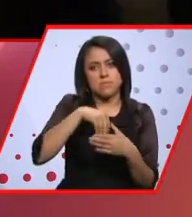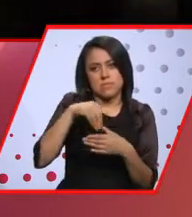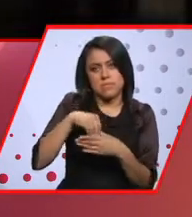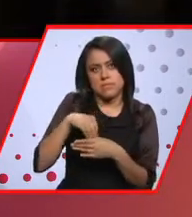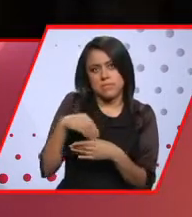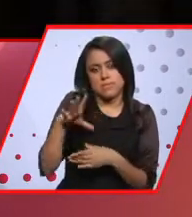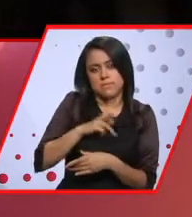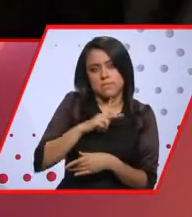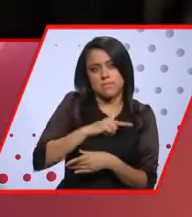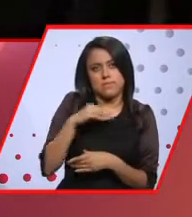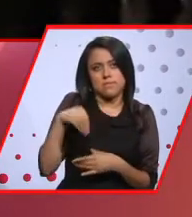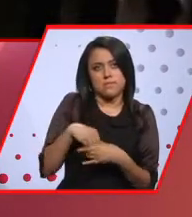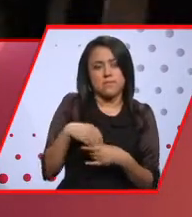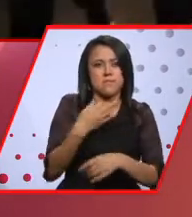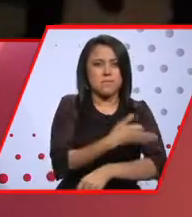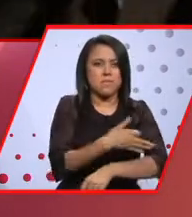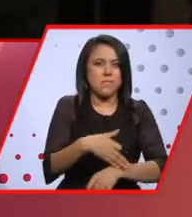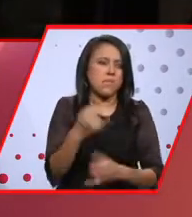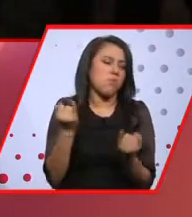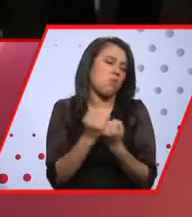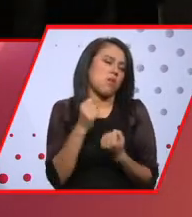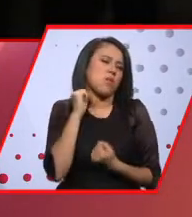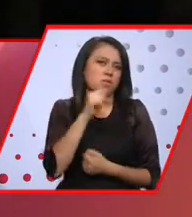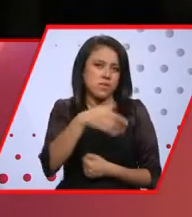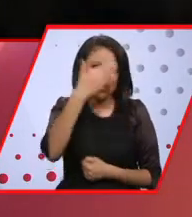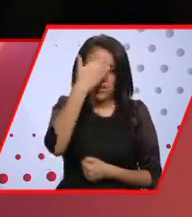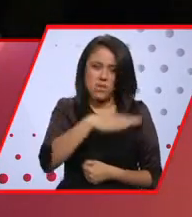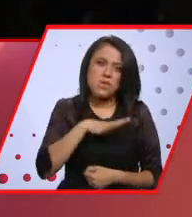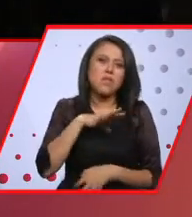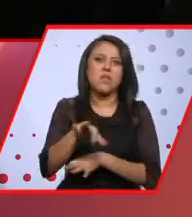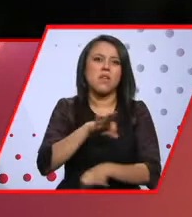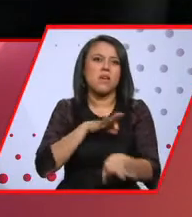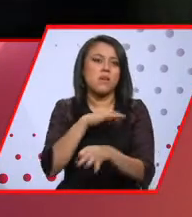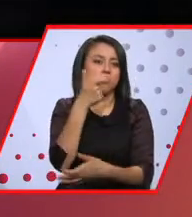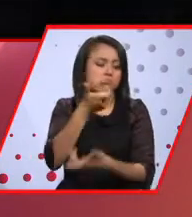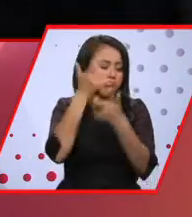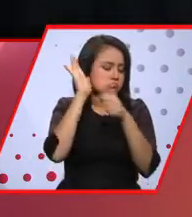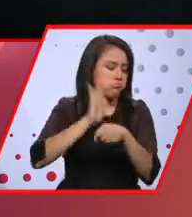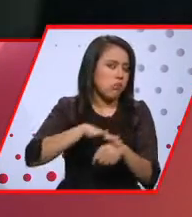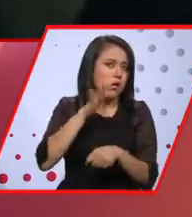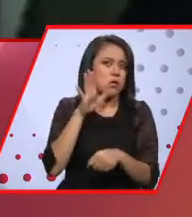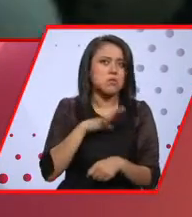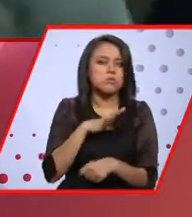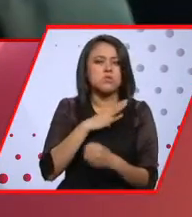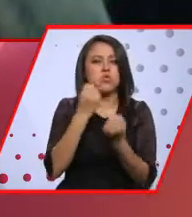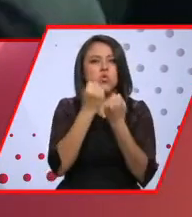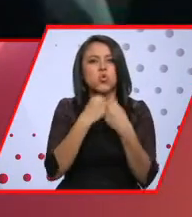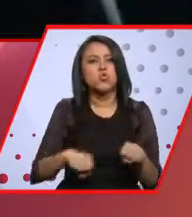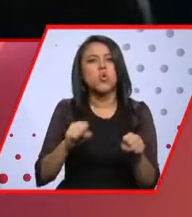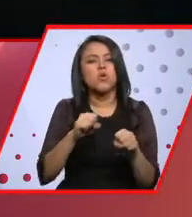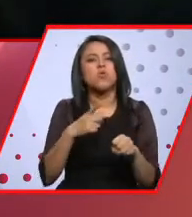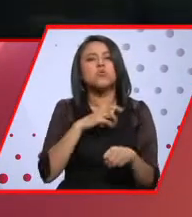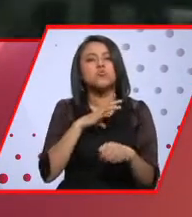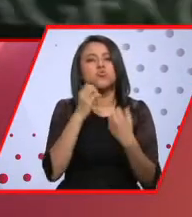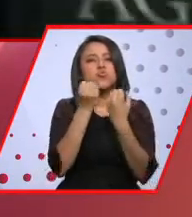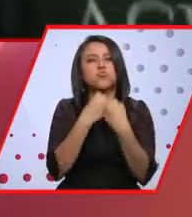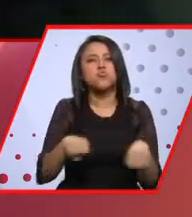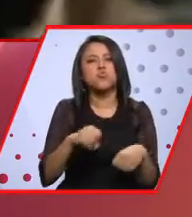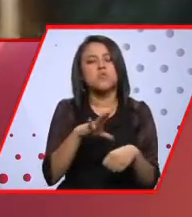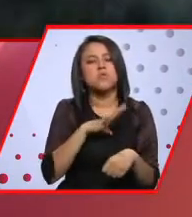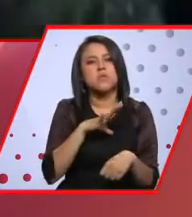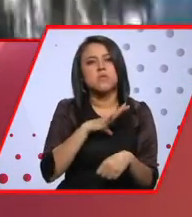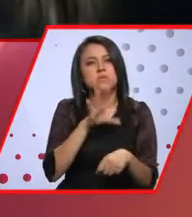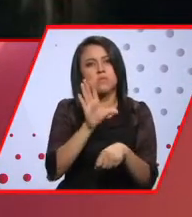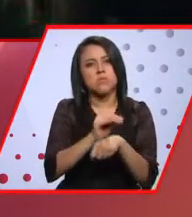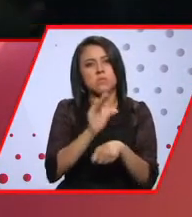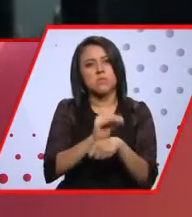que la familia va a seguir teniendo sin trabajar unos ingresos bárbaros. Los suegros del señor Duarte están amparados